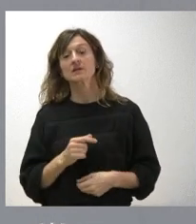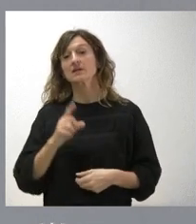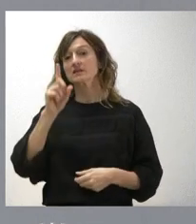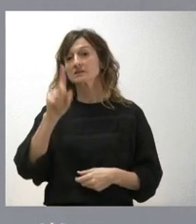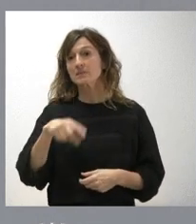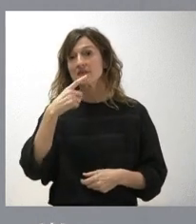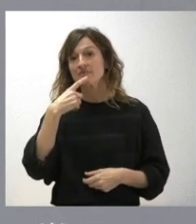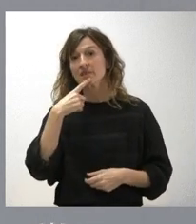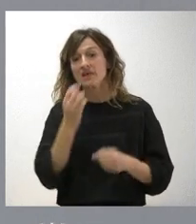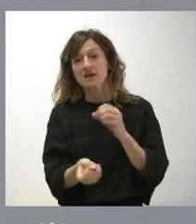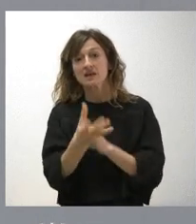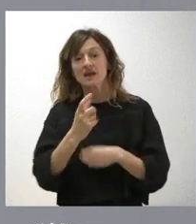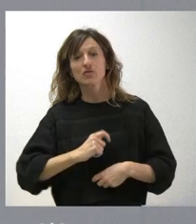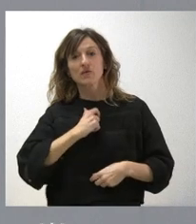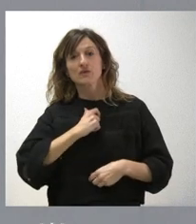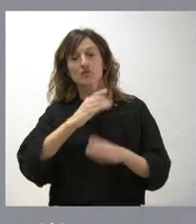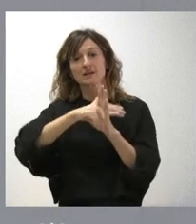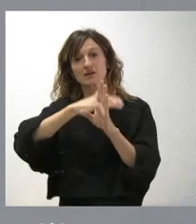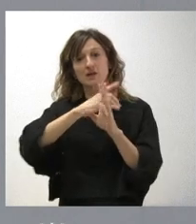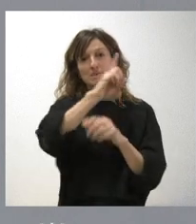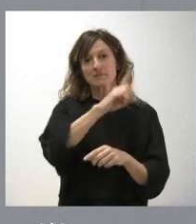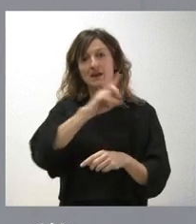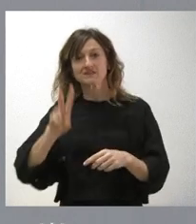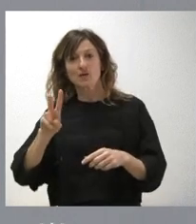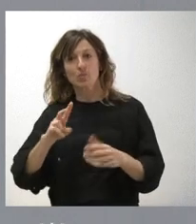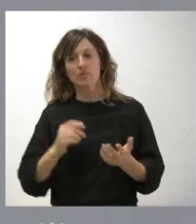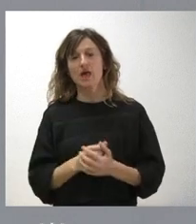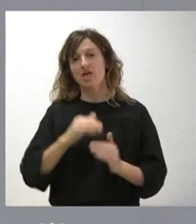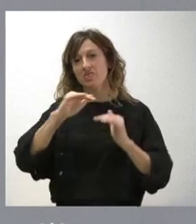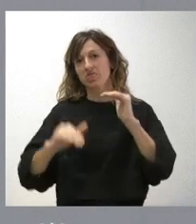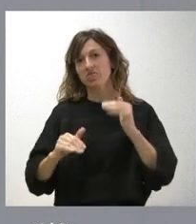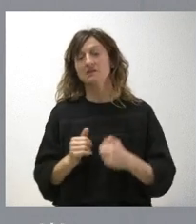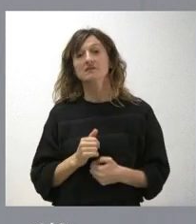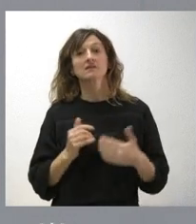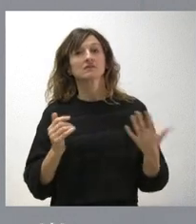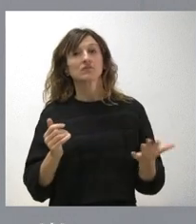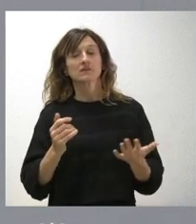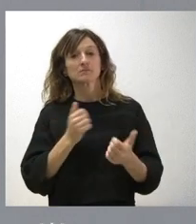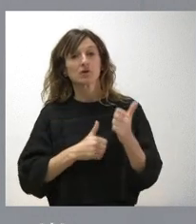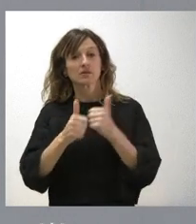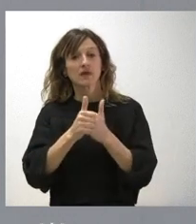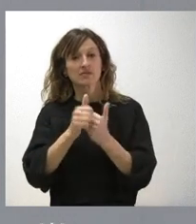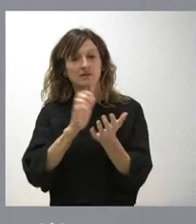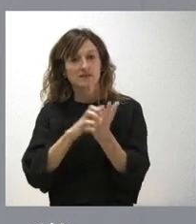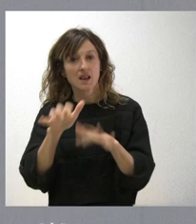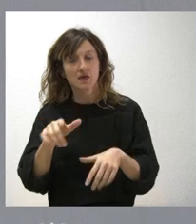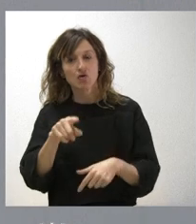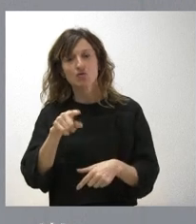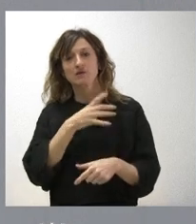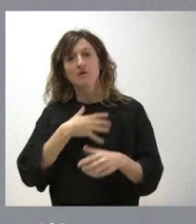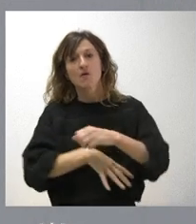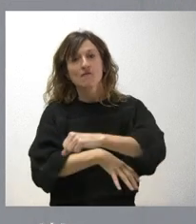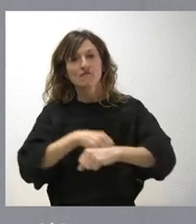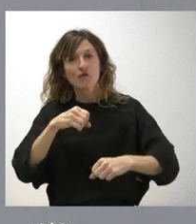de que con esto se crea ciudadanos de primera y de segunda y lo que estamos pidiendo también es que lógicamente nuestra prioridad como comunidad Autónoma es que los fondos